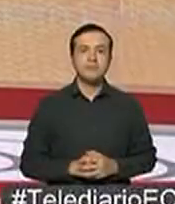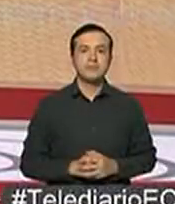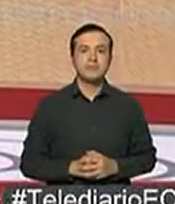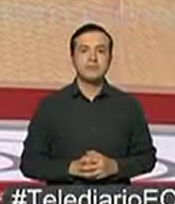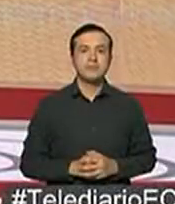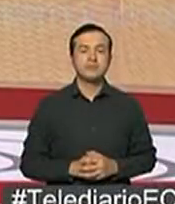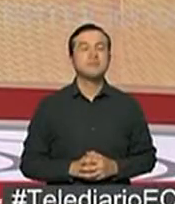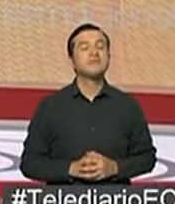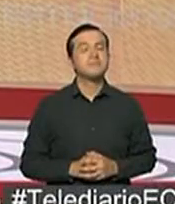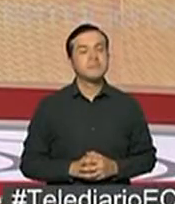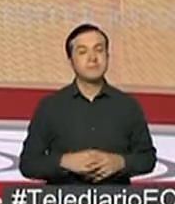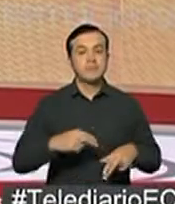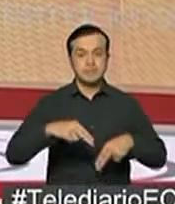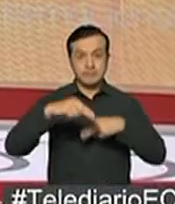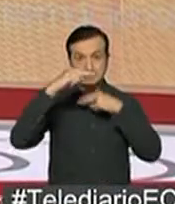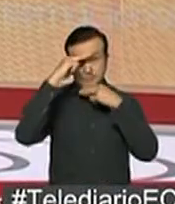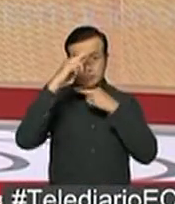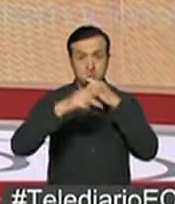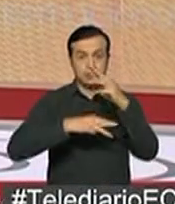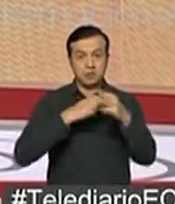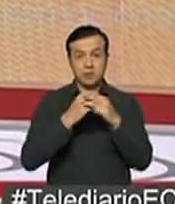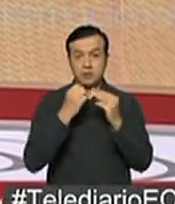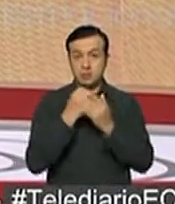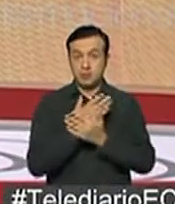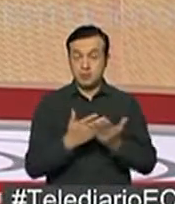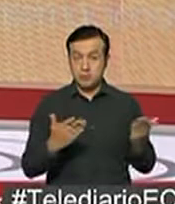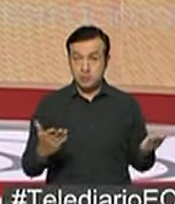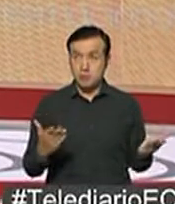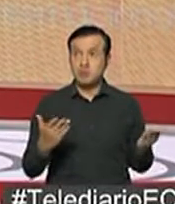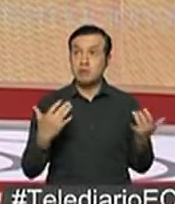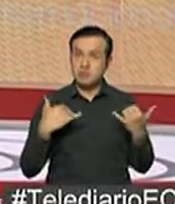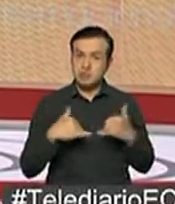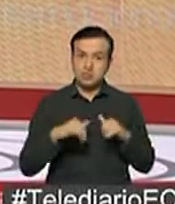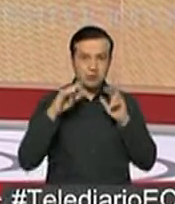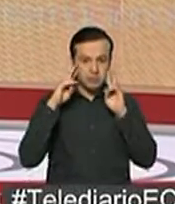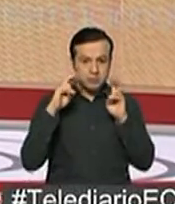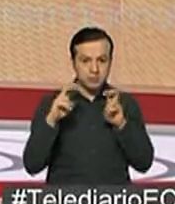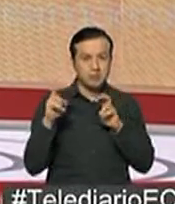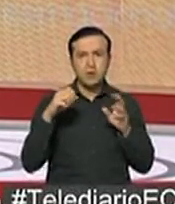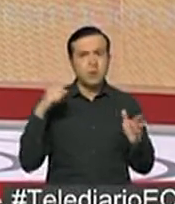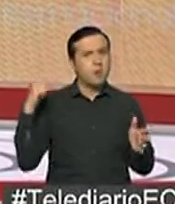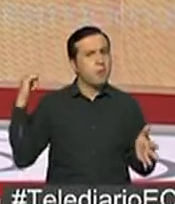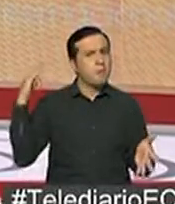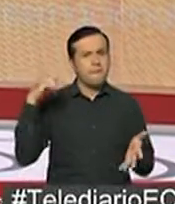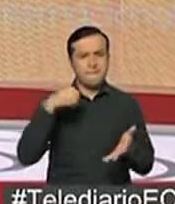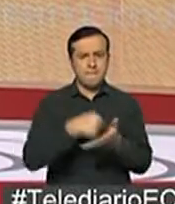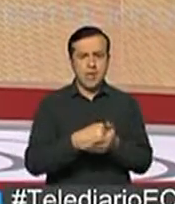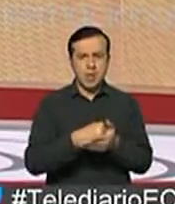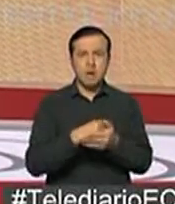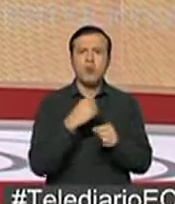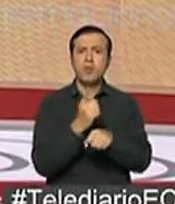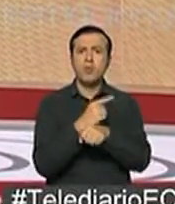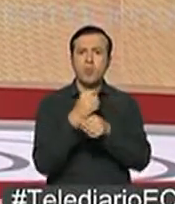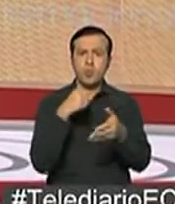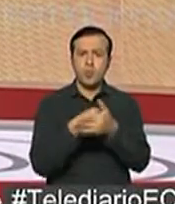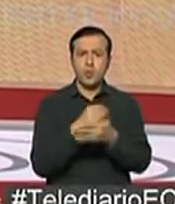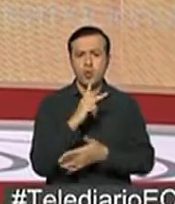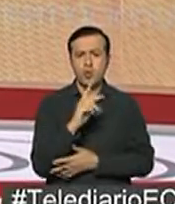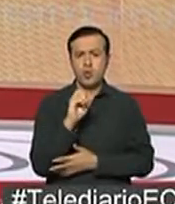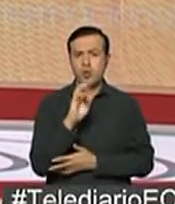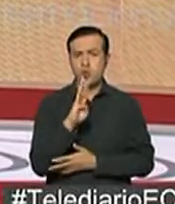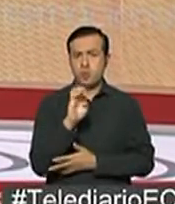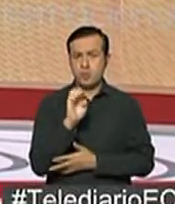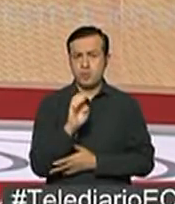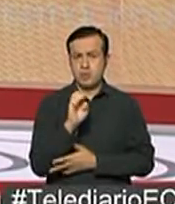en el desarrollo de las noticias del mundo les informamos que avanza la investigación sobre el accidente aéreo en el que falleció kobe bryant de su